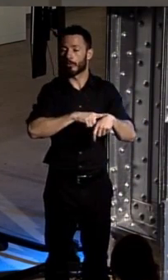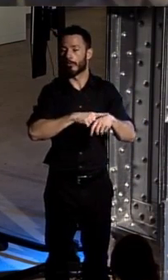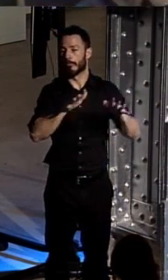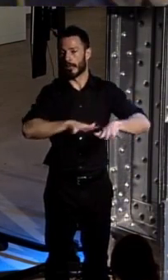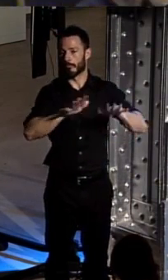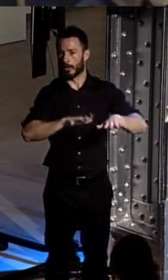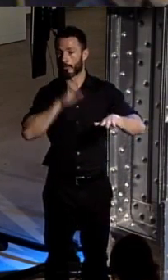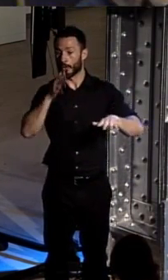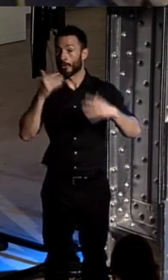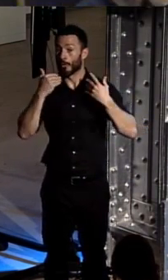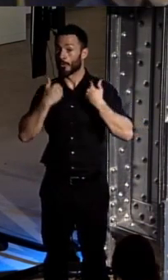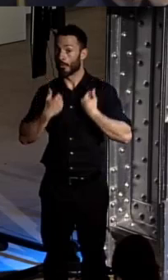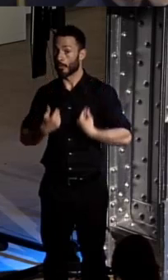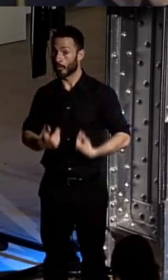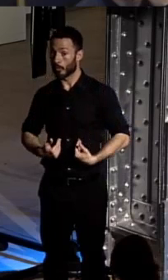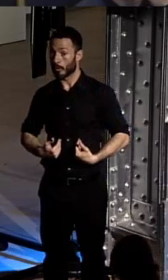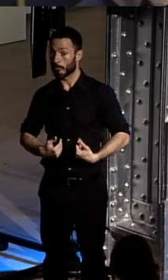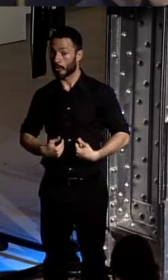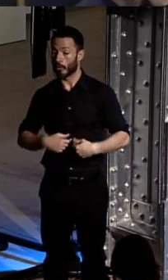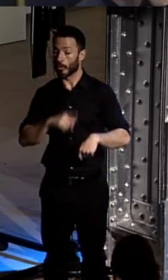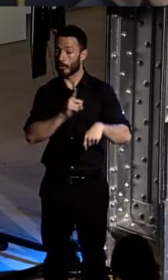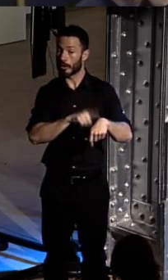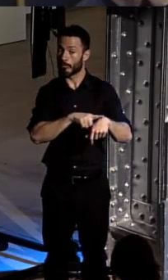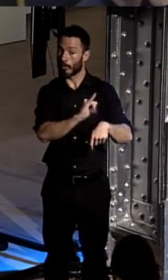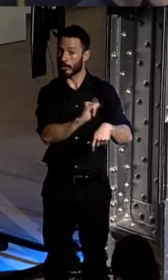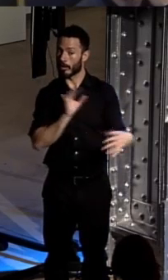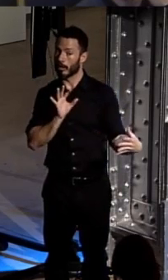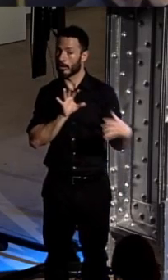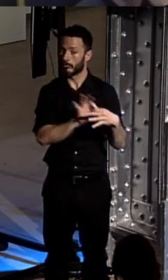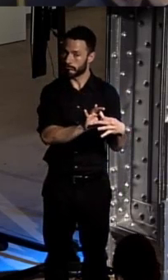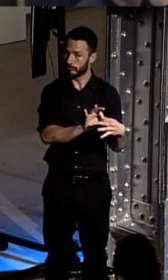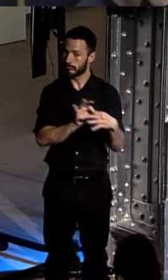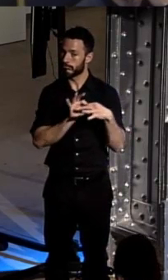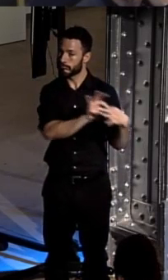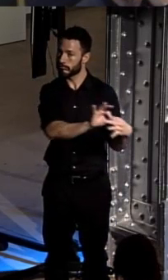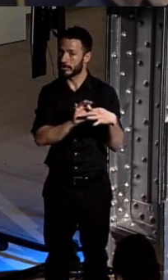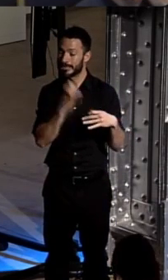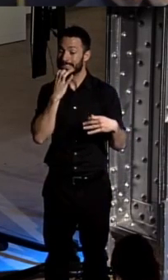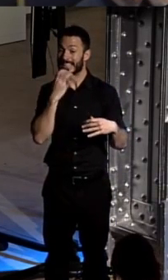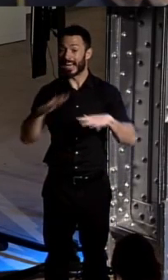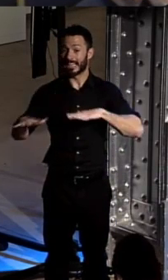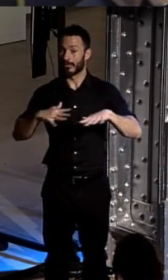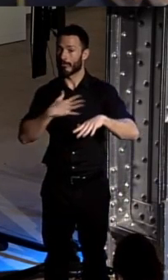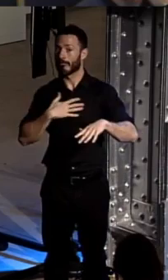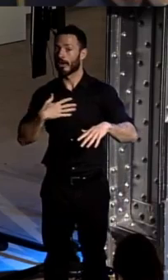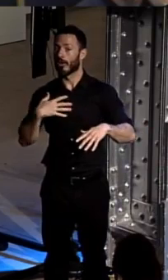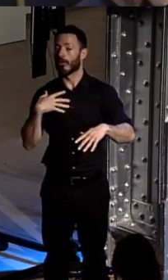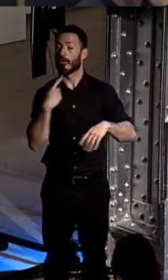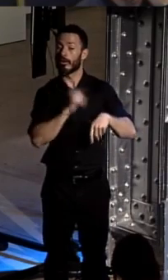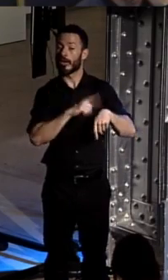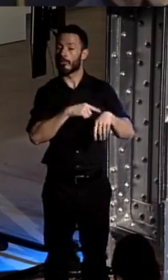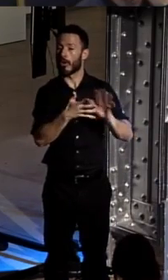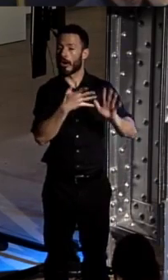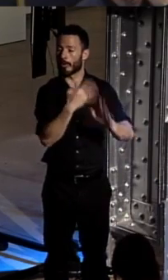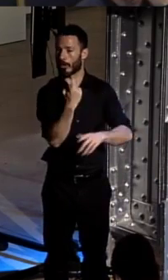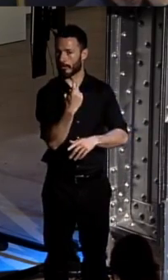de que nuestro cuerpo tiende a sincronizarse con ritmos, de manera que si quieres estar activado tienes un ritmo más rápido, y si quieres estar relajado un ritmo